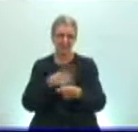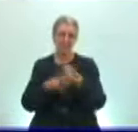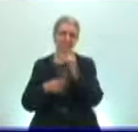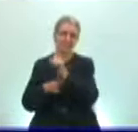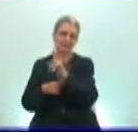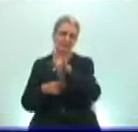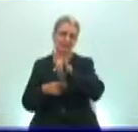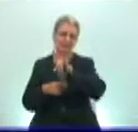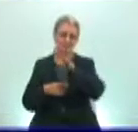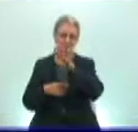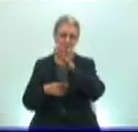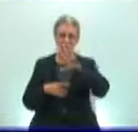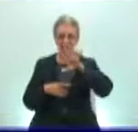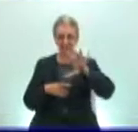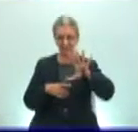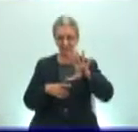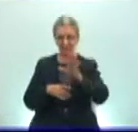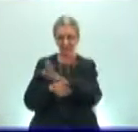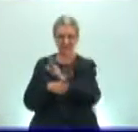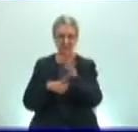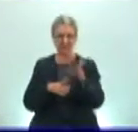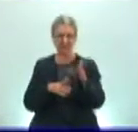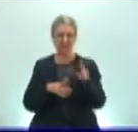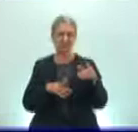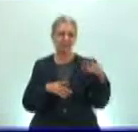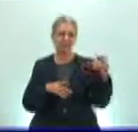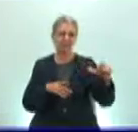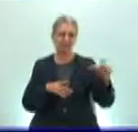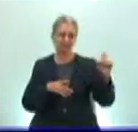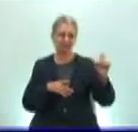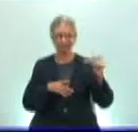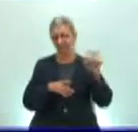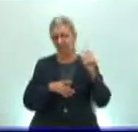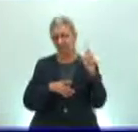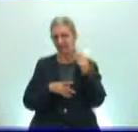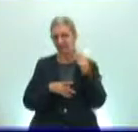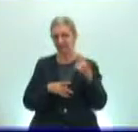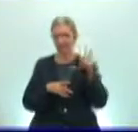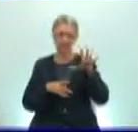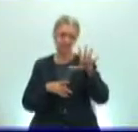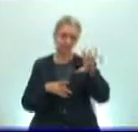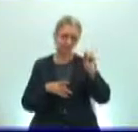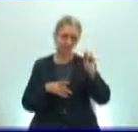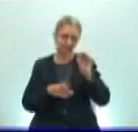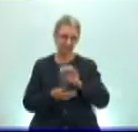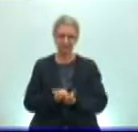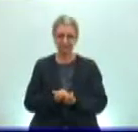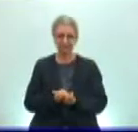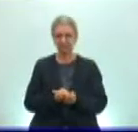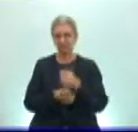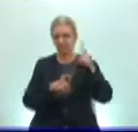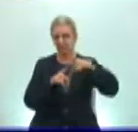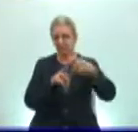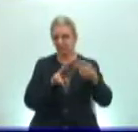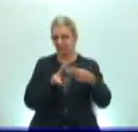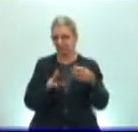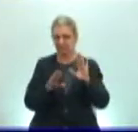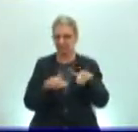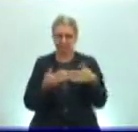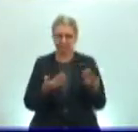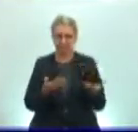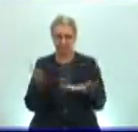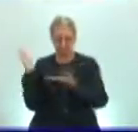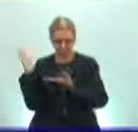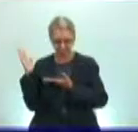1945 hasta la década de 50. Por eso nos proponemos como tema de la clase de hoy el siguiente: